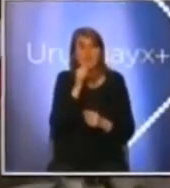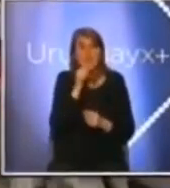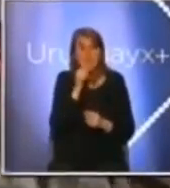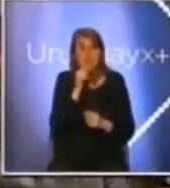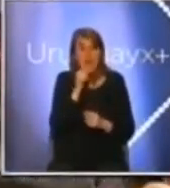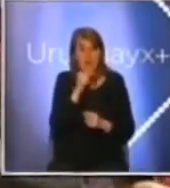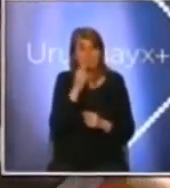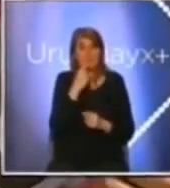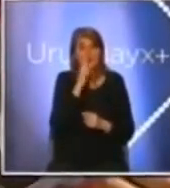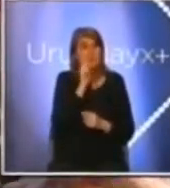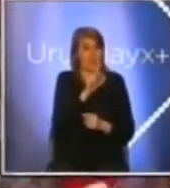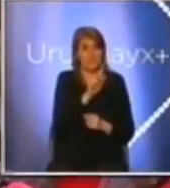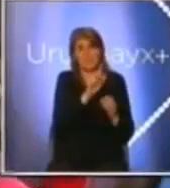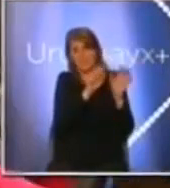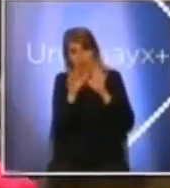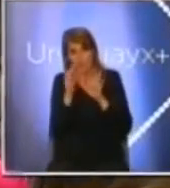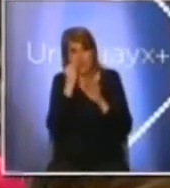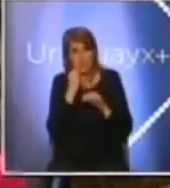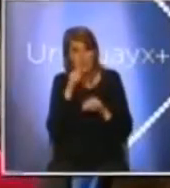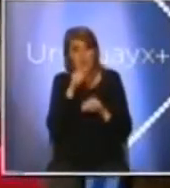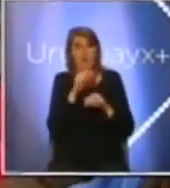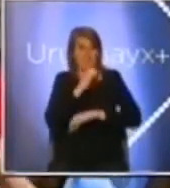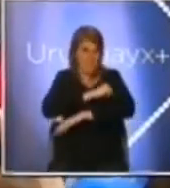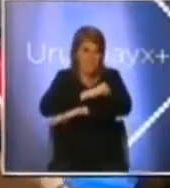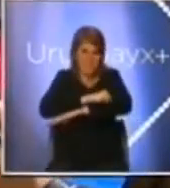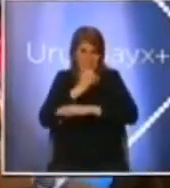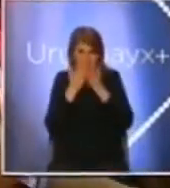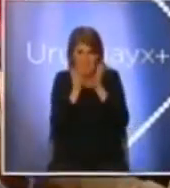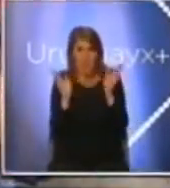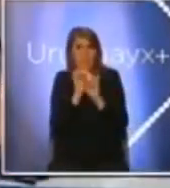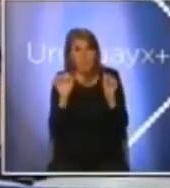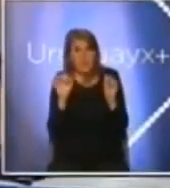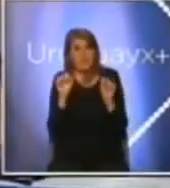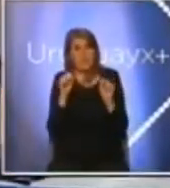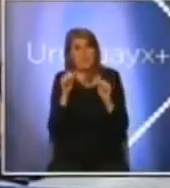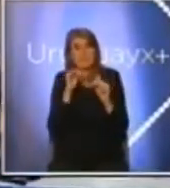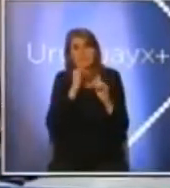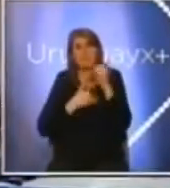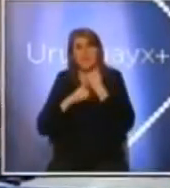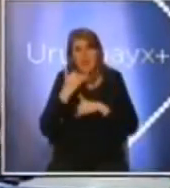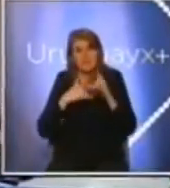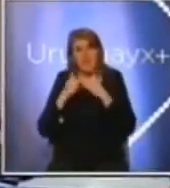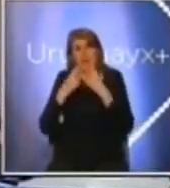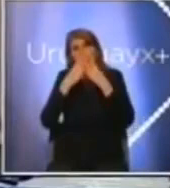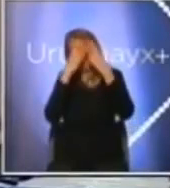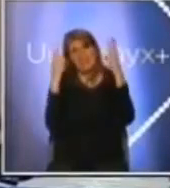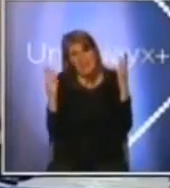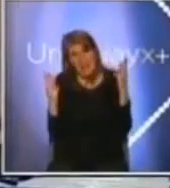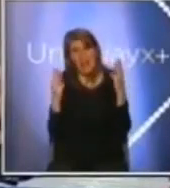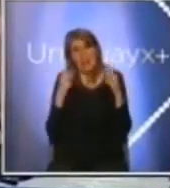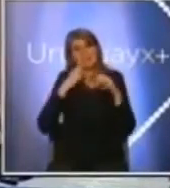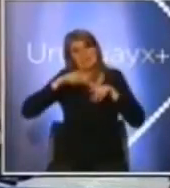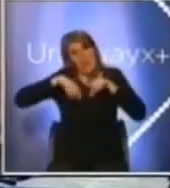abrirá una ventanilla única a través de la cual los vecinos podrán acceder a información general e iniciar diversos trámites. En